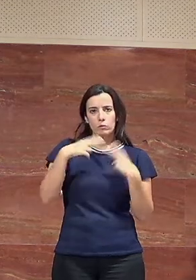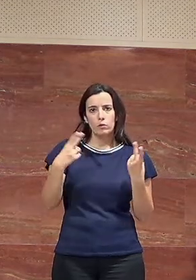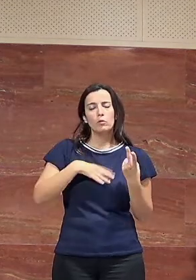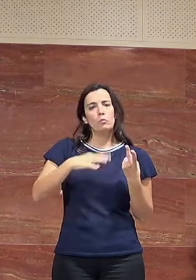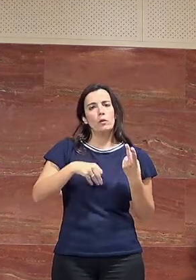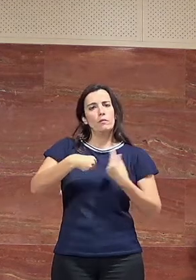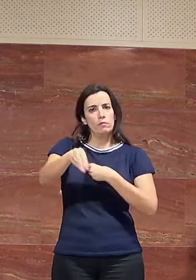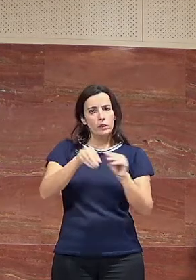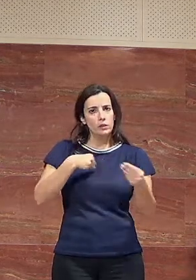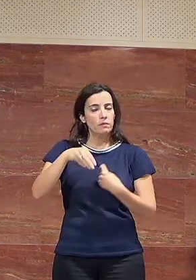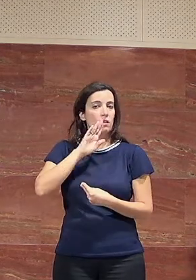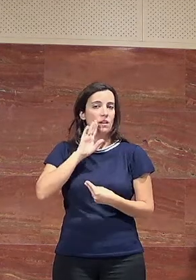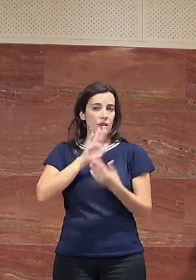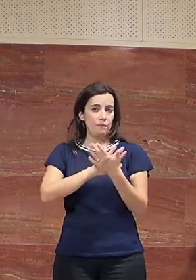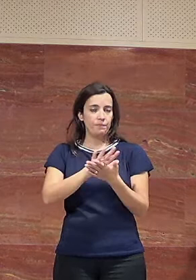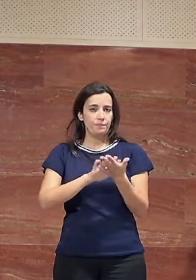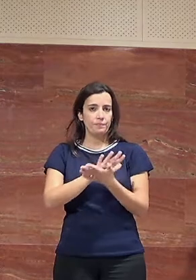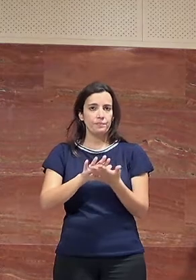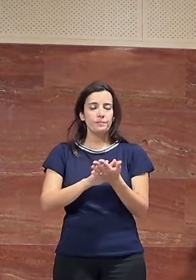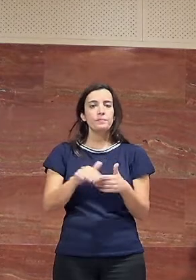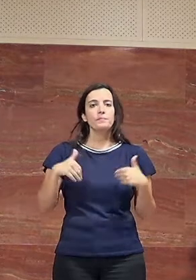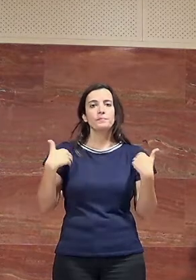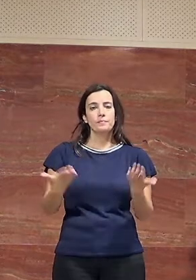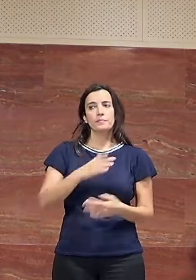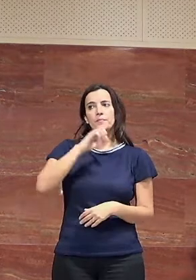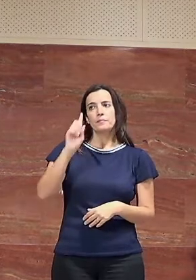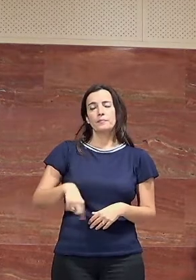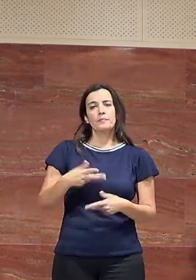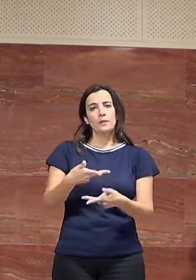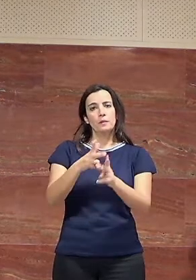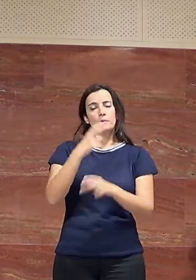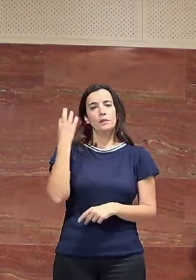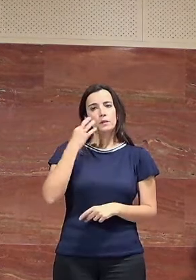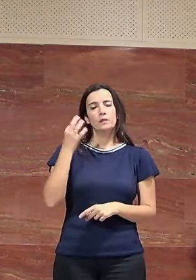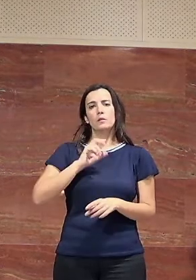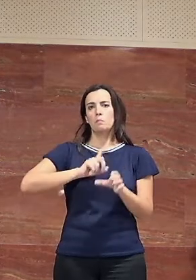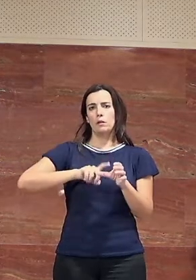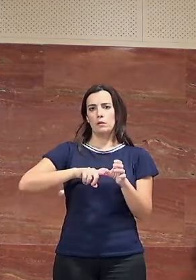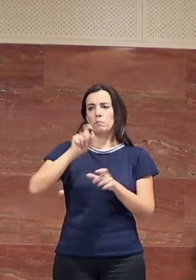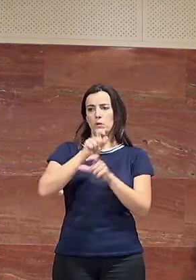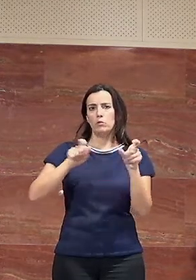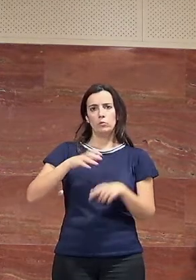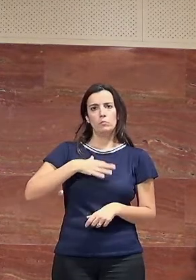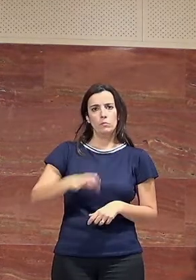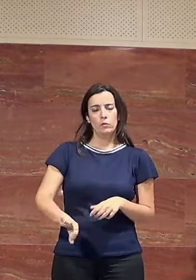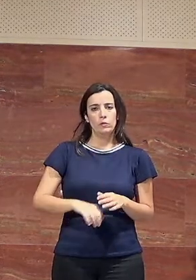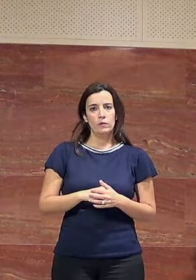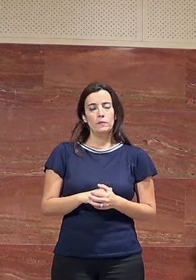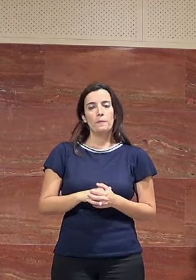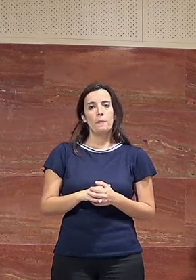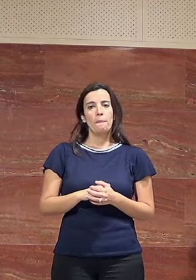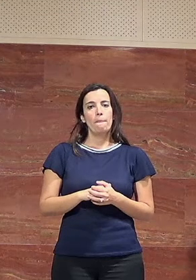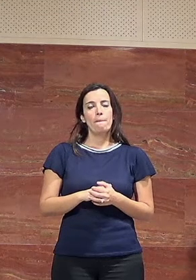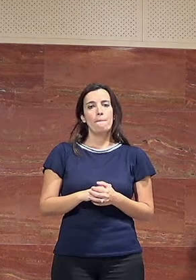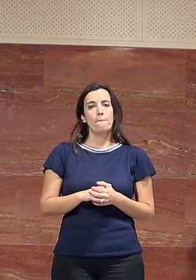como decía antes, y que además permitirían también una actividad participativa de las personas. Y